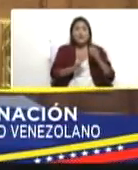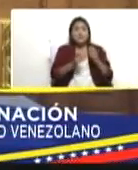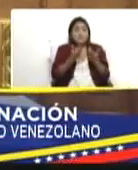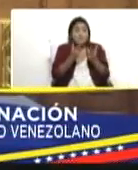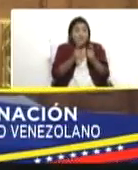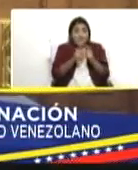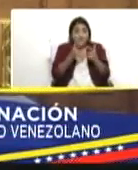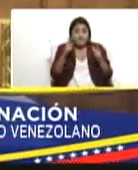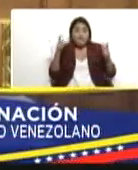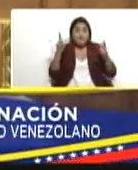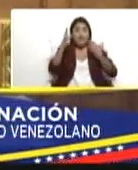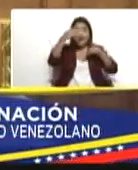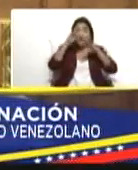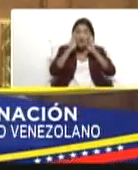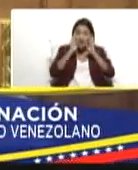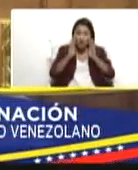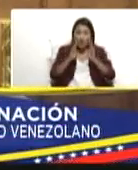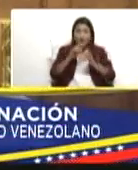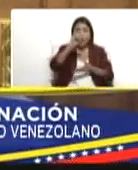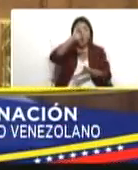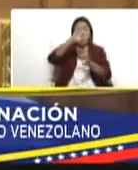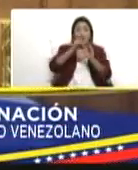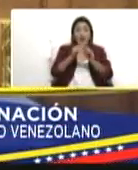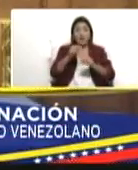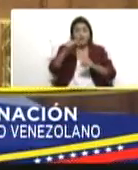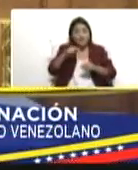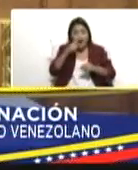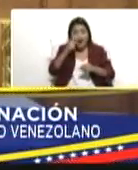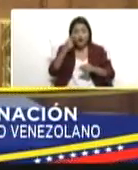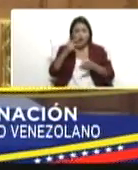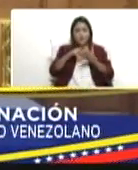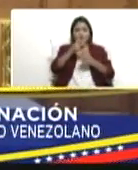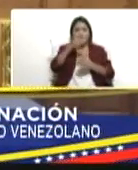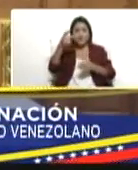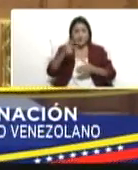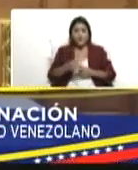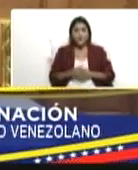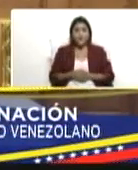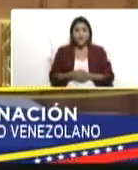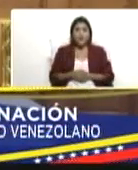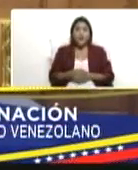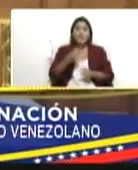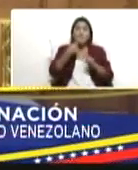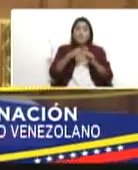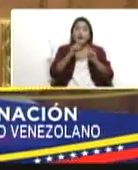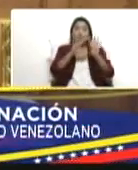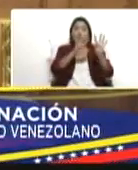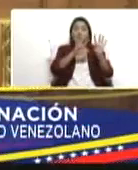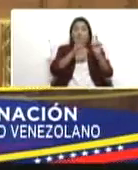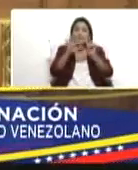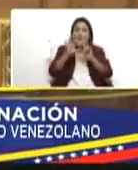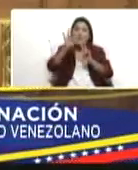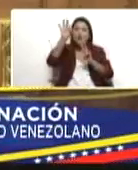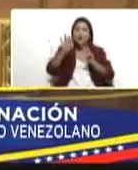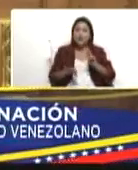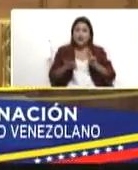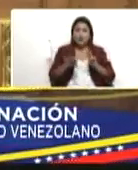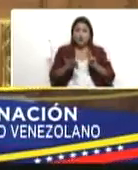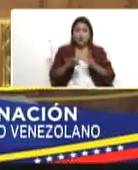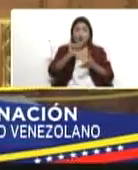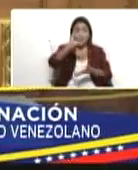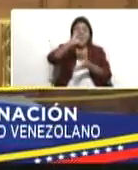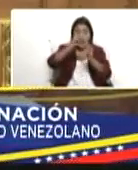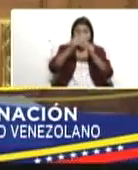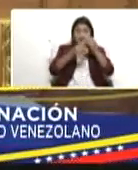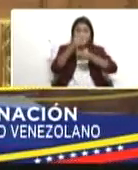alta de atención de los Club Pero eso no es todo el 97 por de los productos Clap se